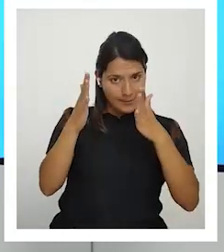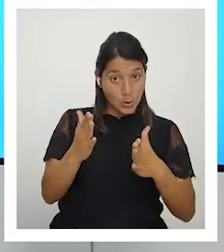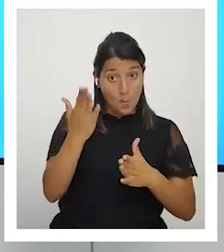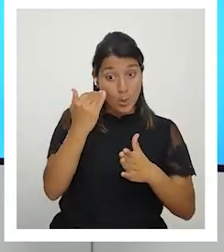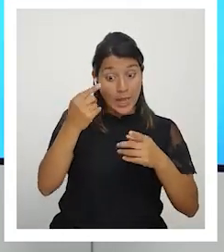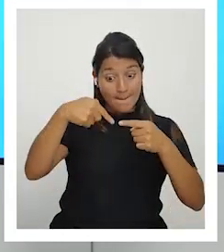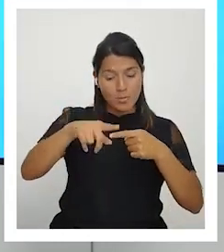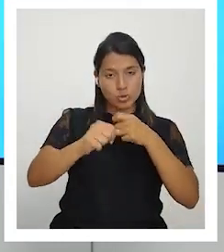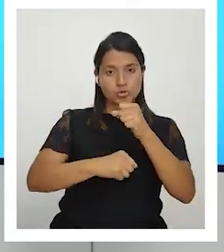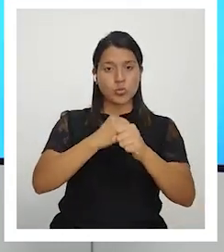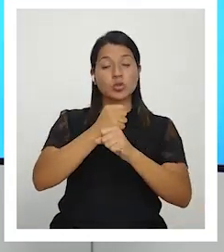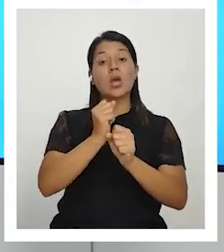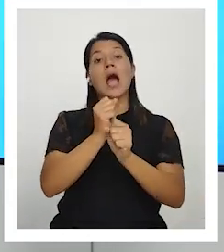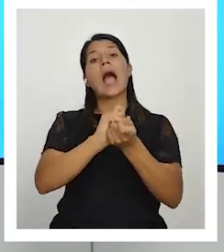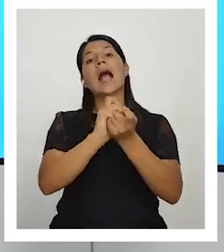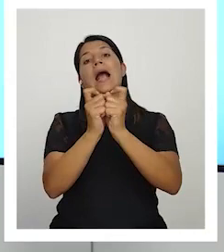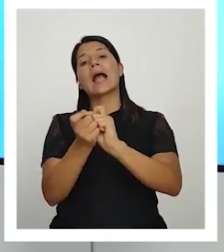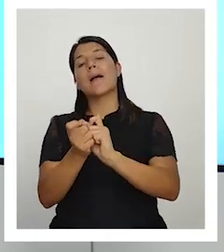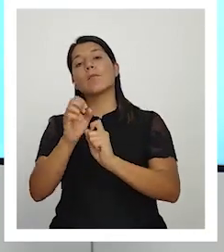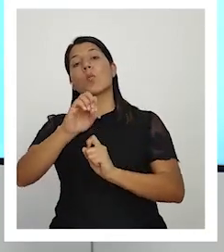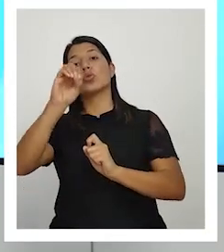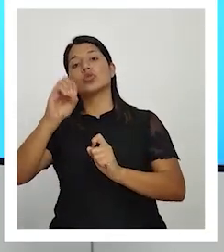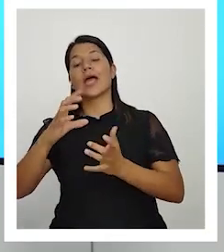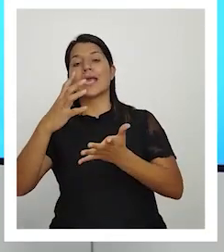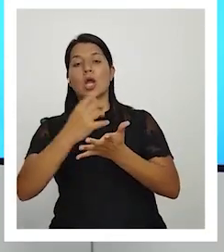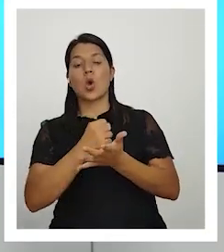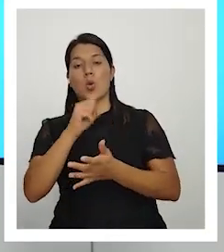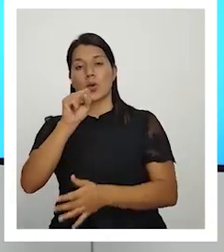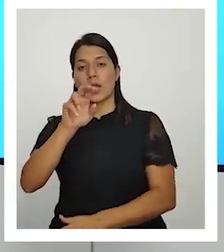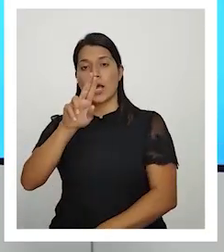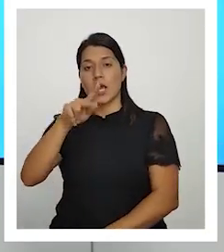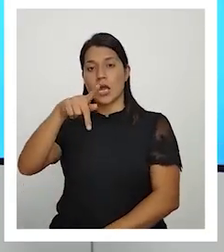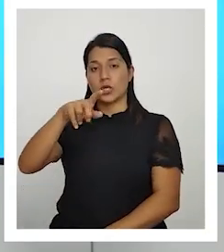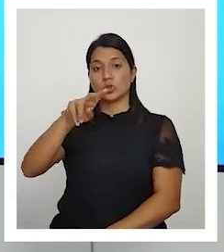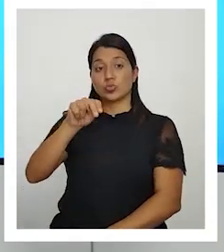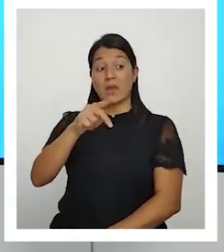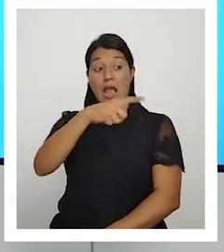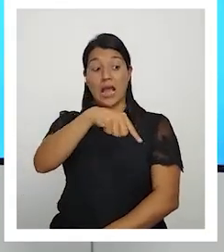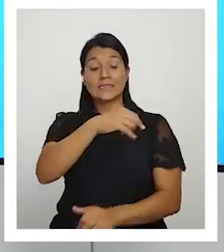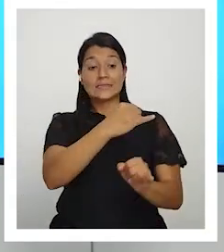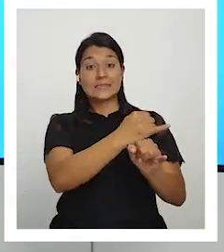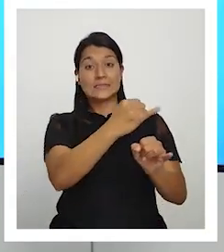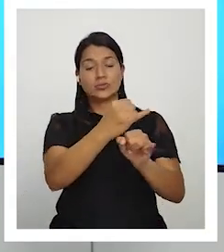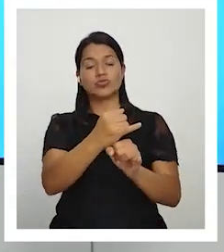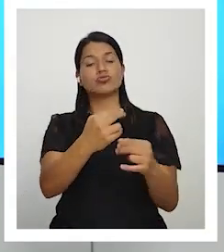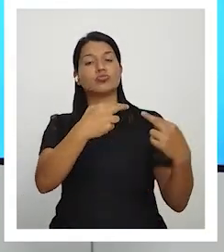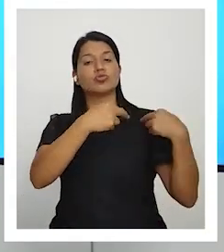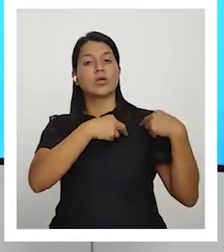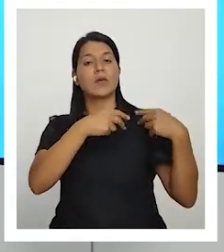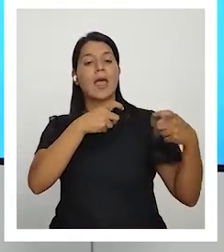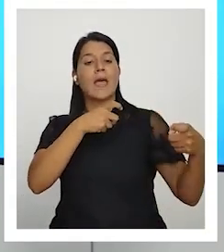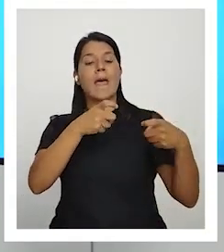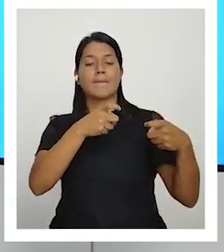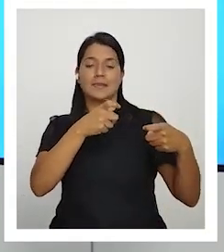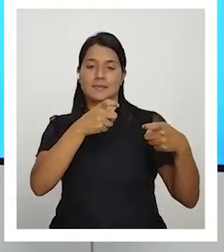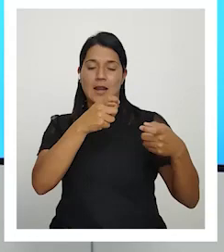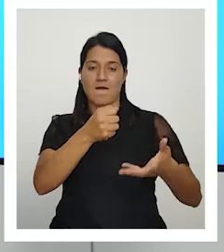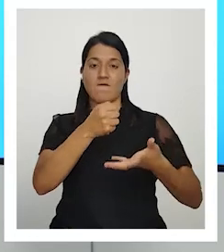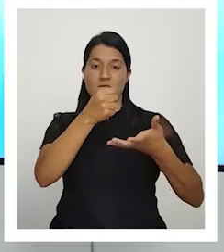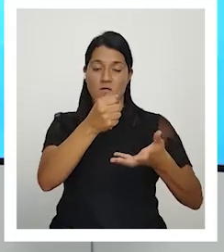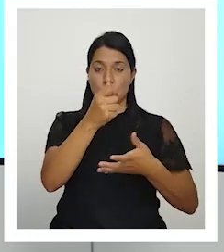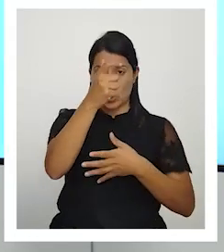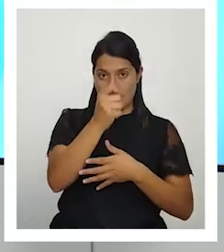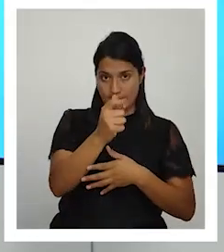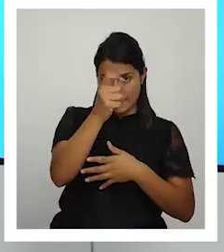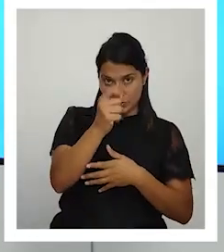porcentaje que se realiza por parte de la SUPEN a las entidades de operadoras de pensiones por el porcentaje que se cobra para la